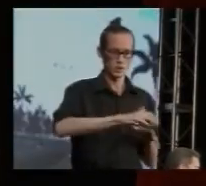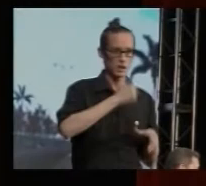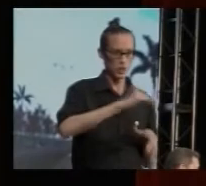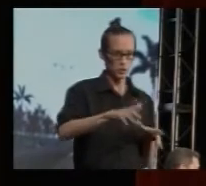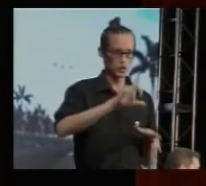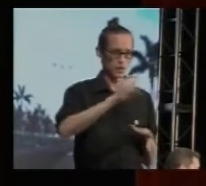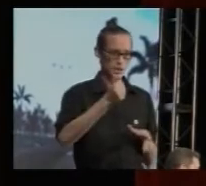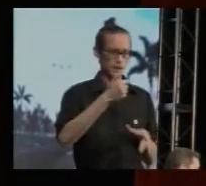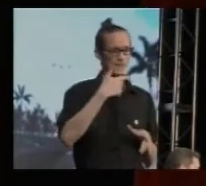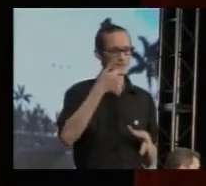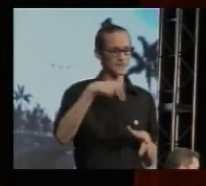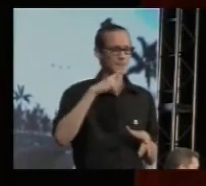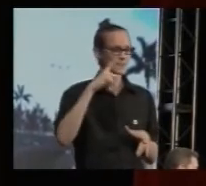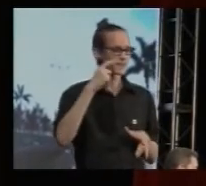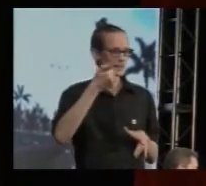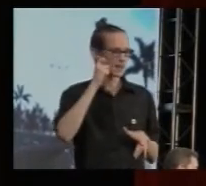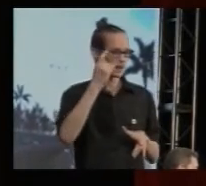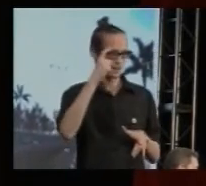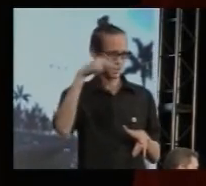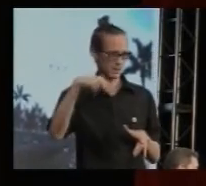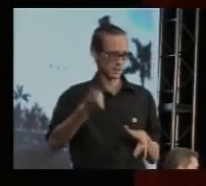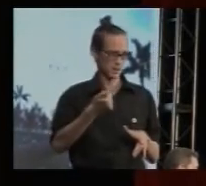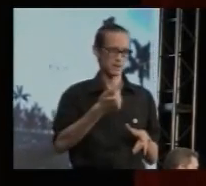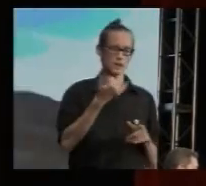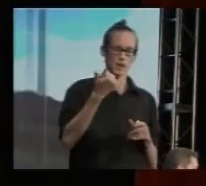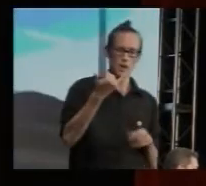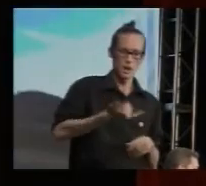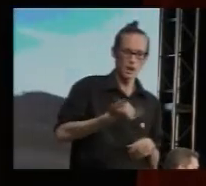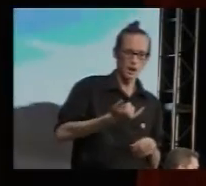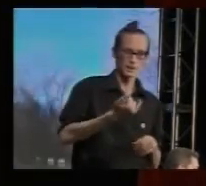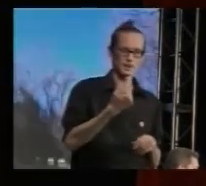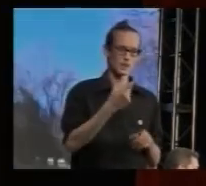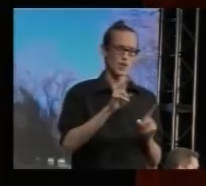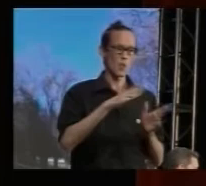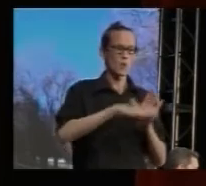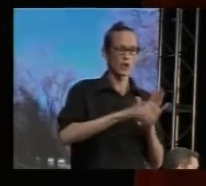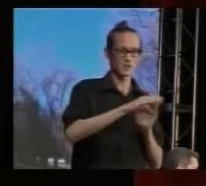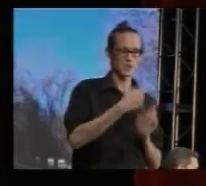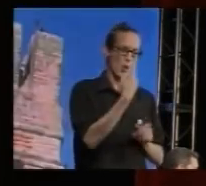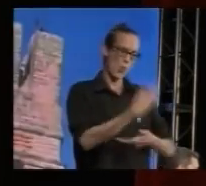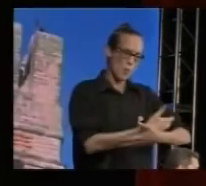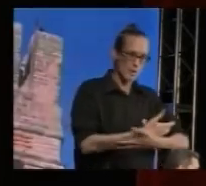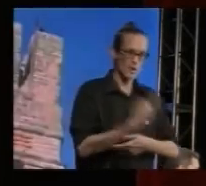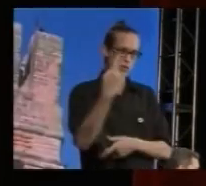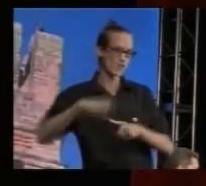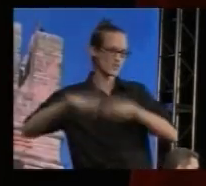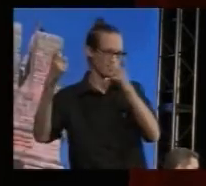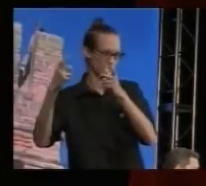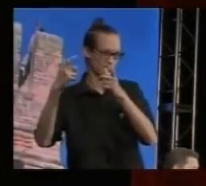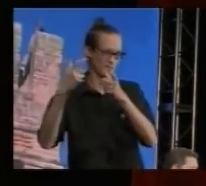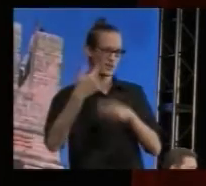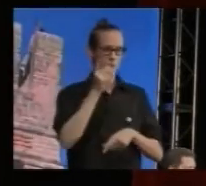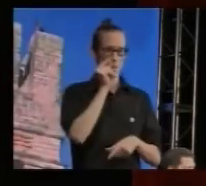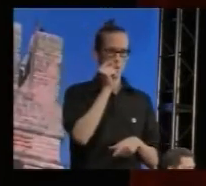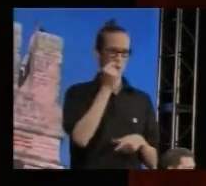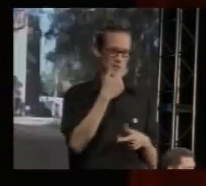en la cual ya estamos trabajando. Tenemos en marcha el programa Un Bebé, Un Arbolito, que brinda a los padres la posibilidad de recibir un